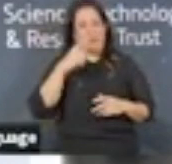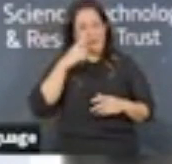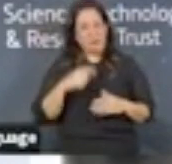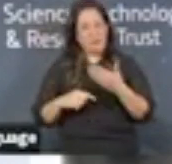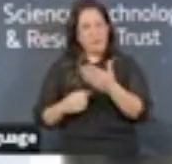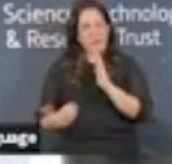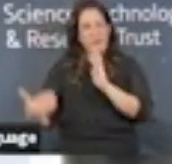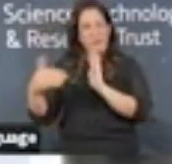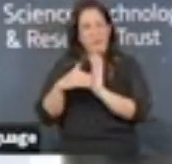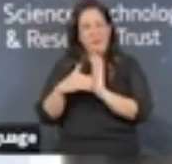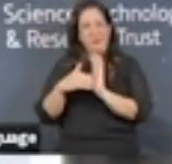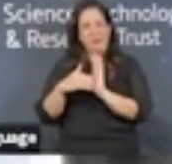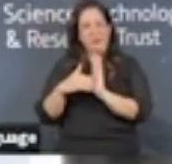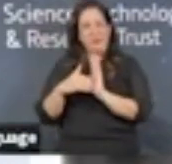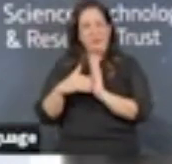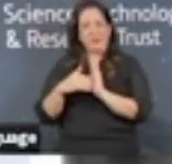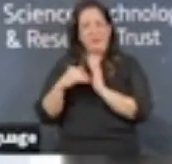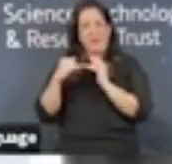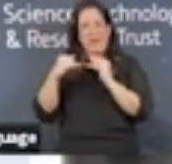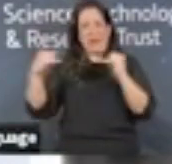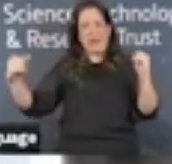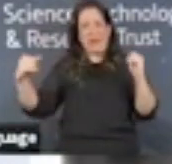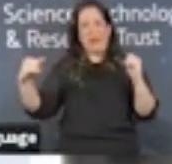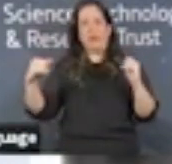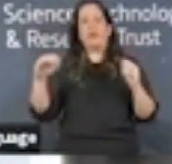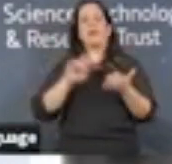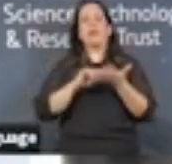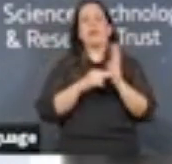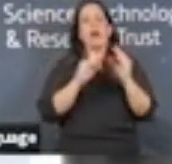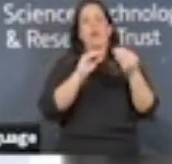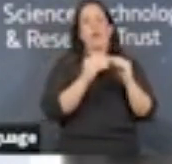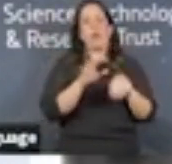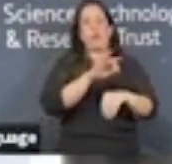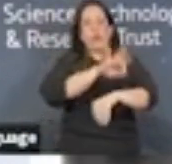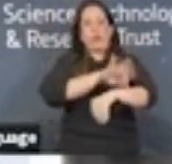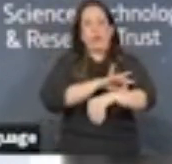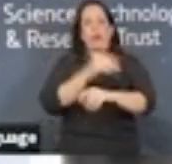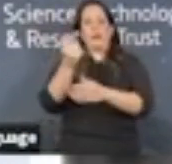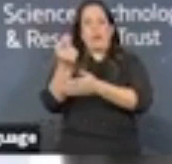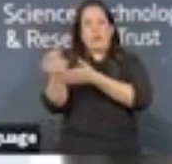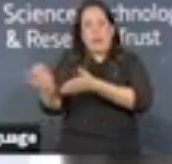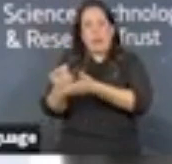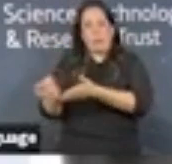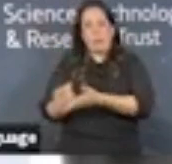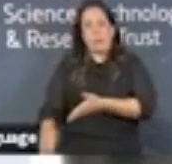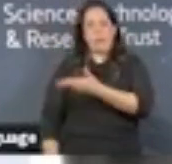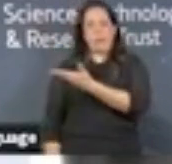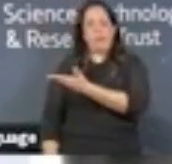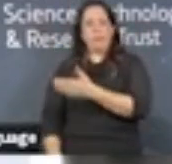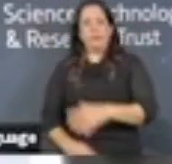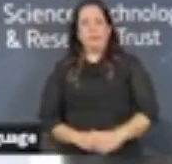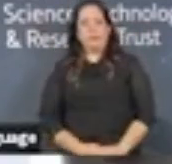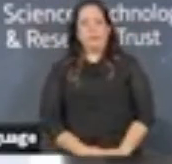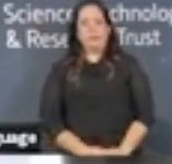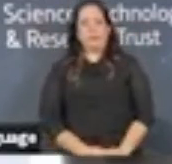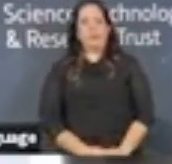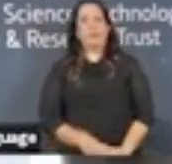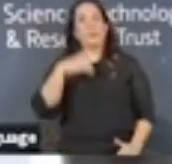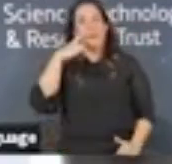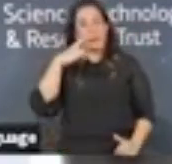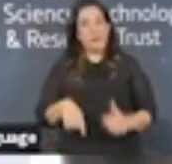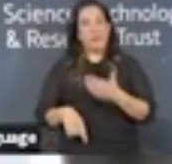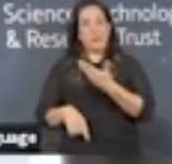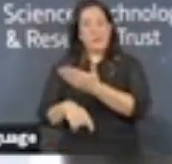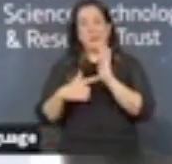nuevo la línea continua es el número de mosquitos por semana Y aquí mostramos